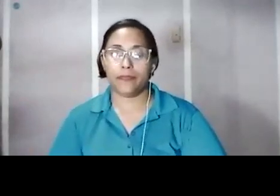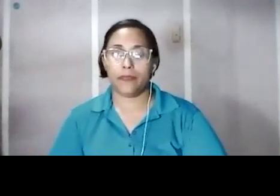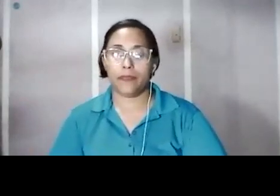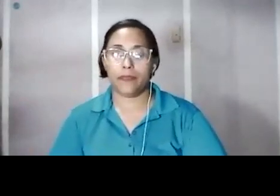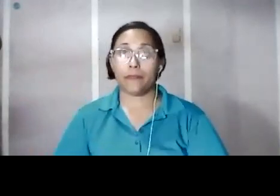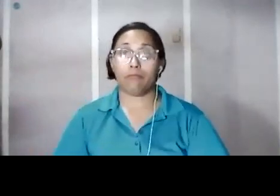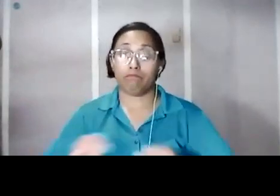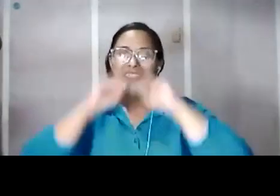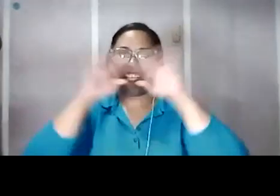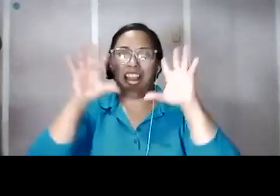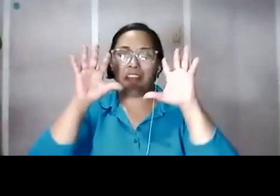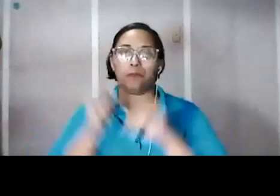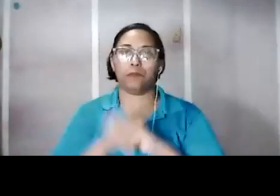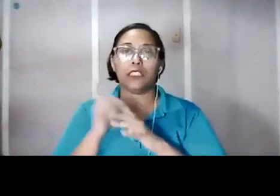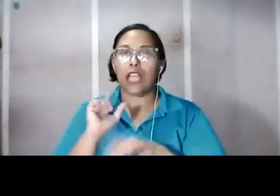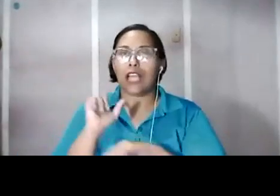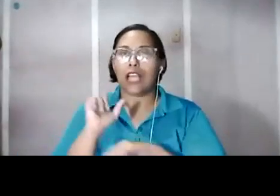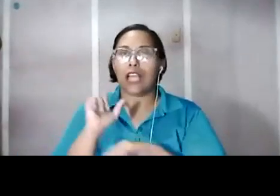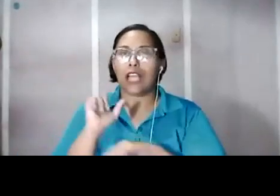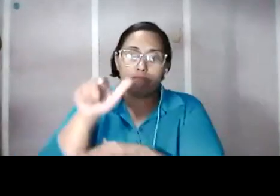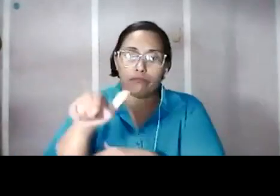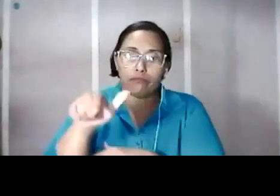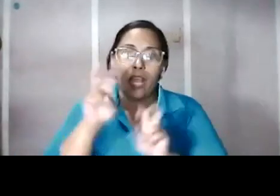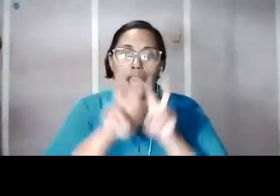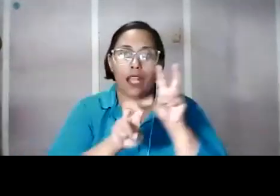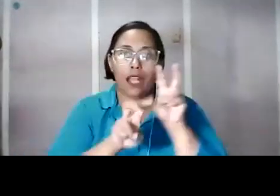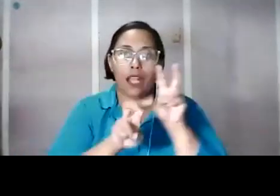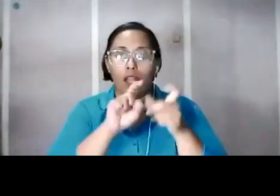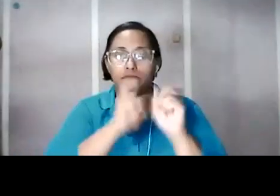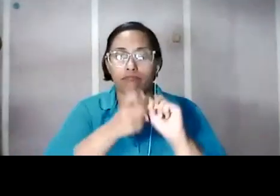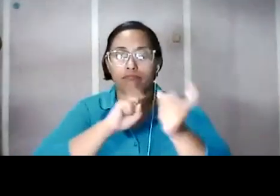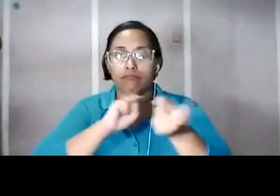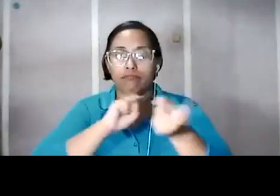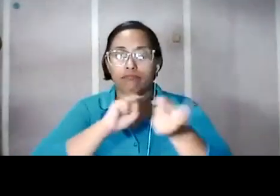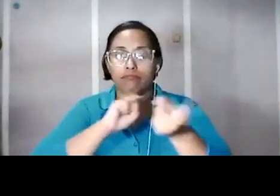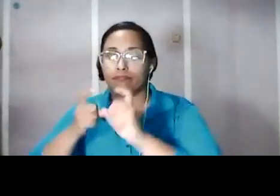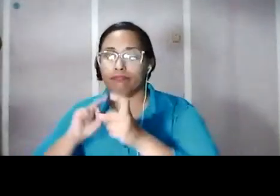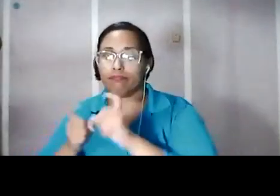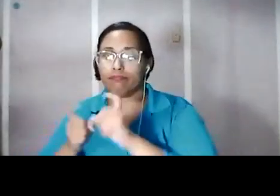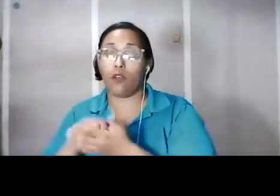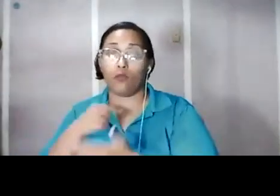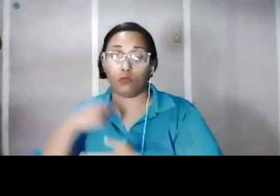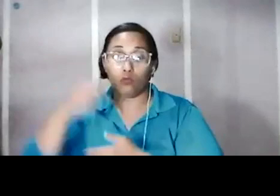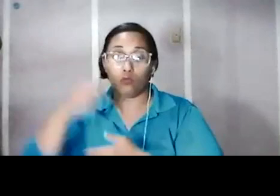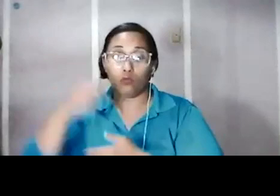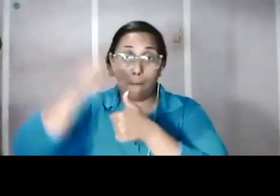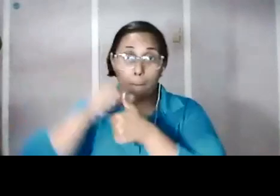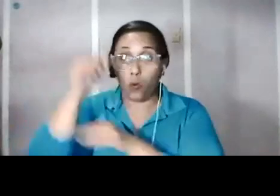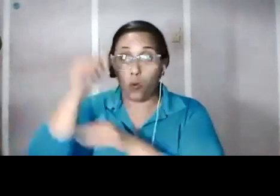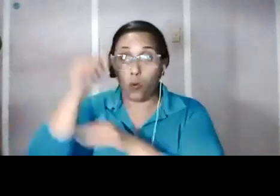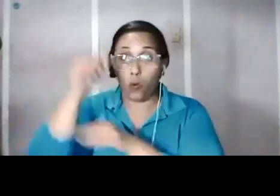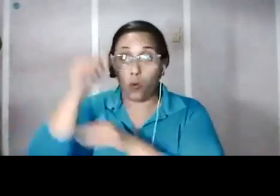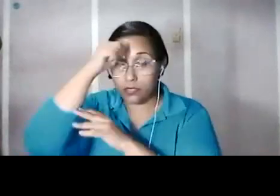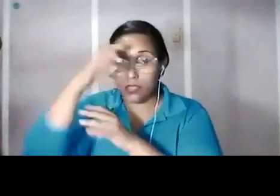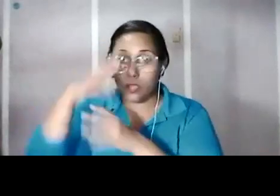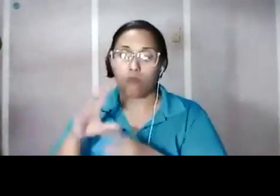Claro, pero ya eso es muy posterior y el carnaval fue cambiando, cambiando. Yo me acuerdo que en Arecibo hubo un carnaval